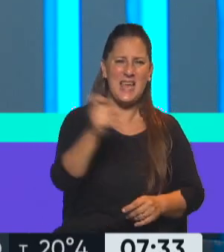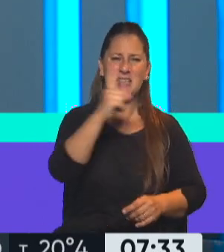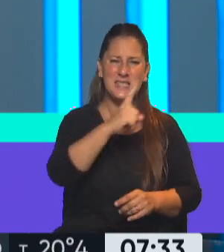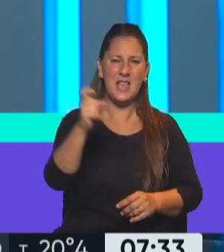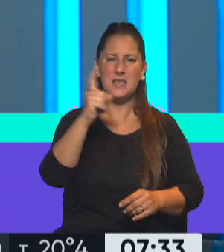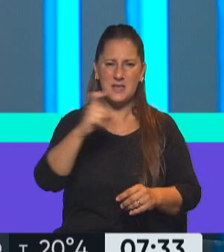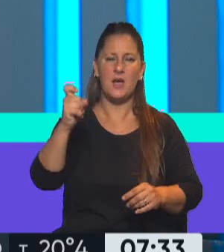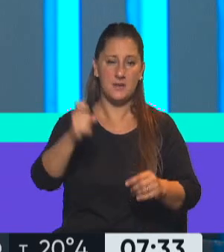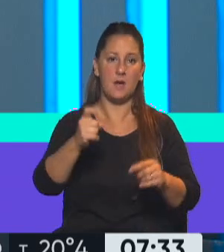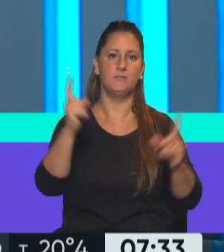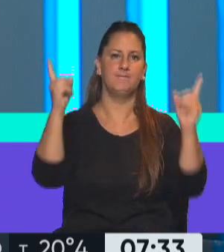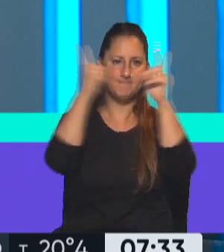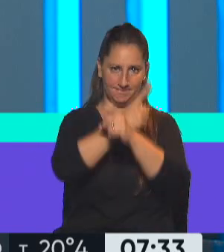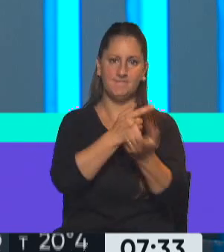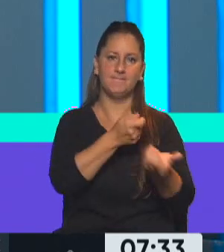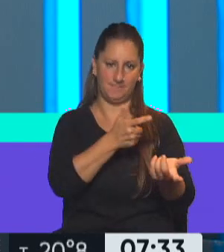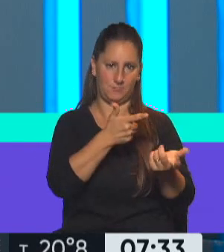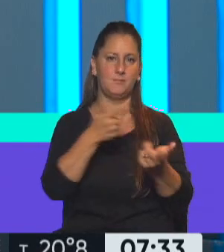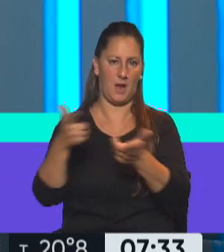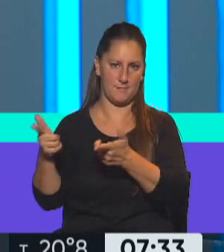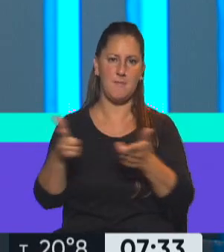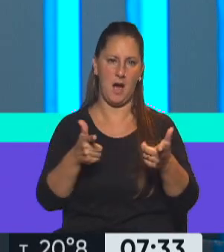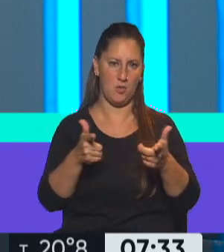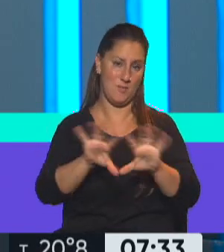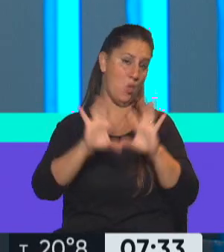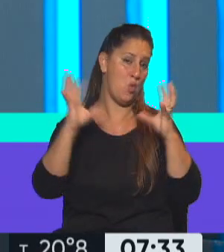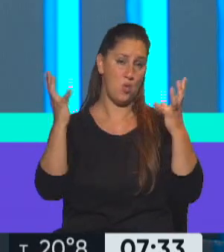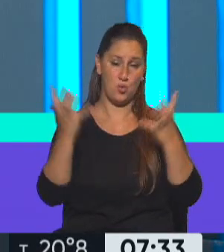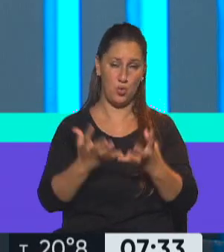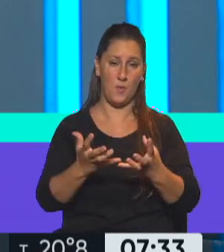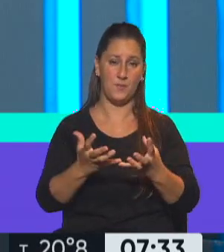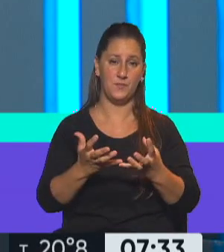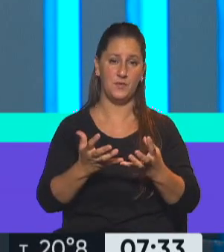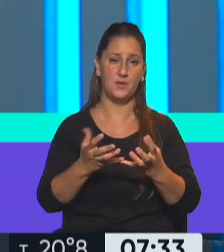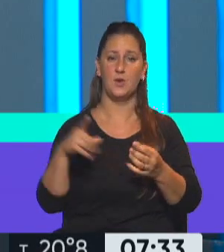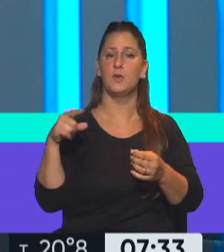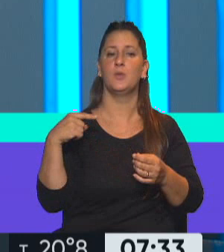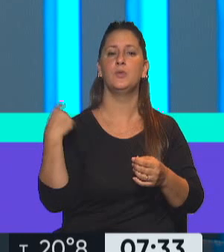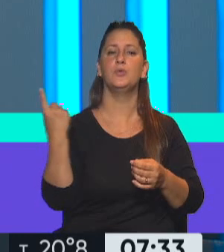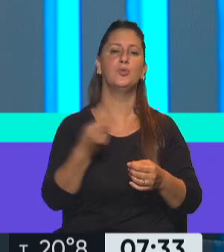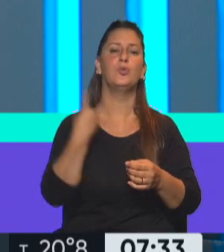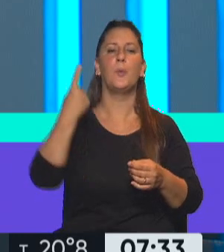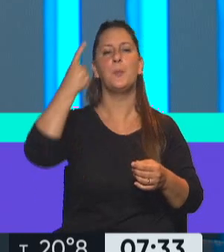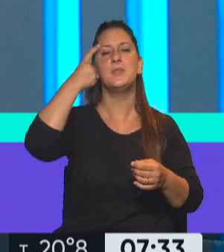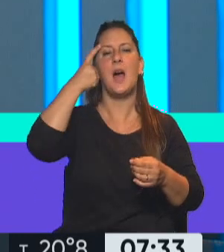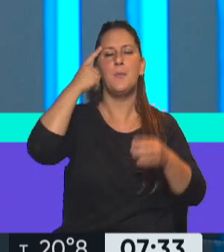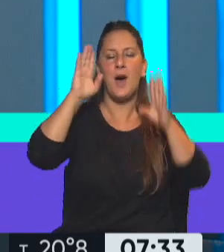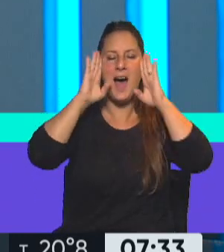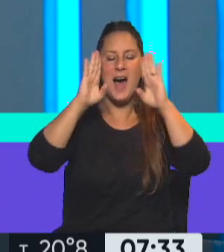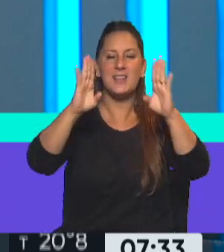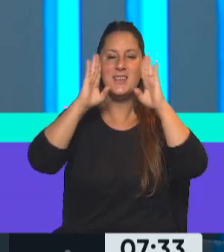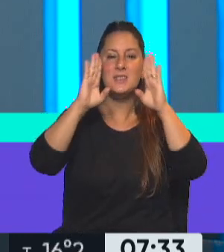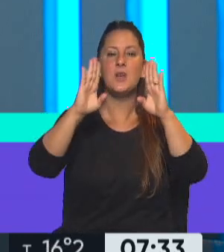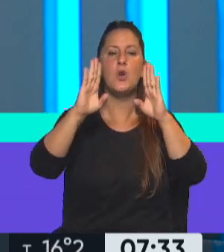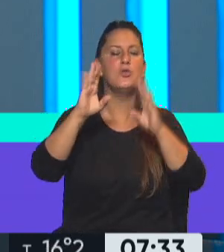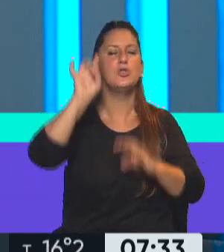armados. Muchos conflictos alrededor de todo el mundo. Lo que nos gusta concentrar nuestra atención,